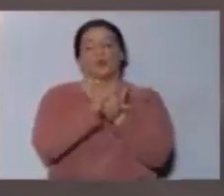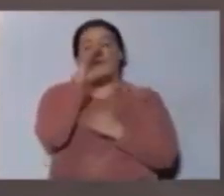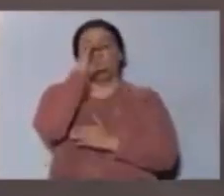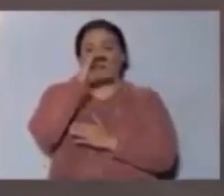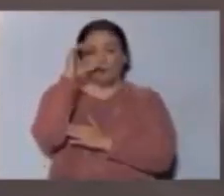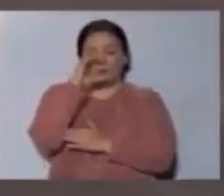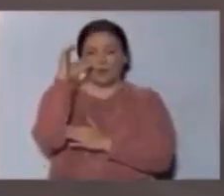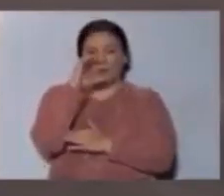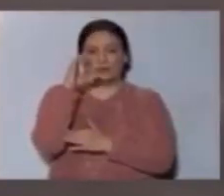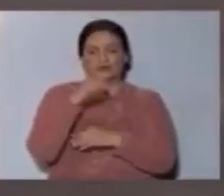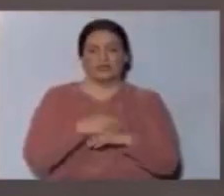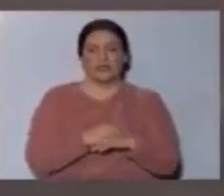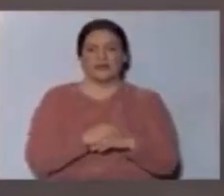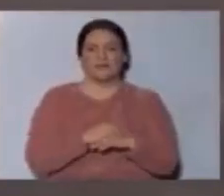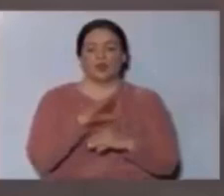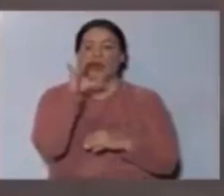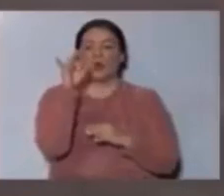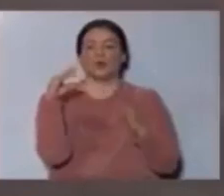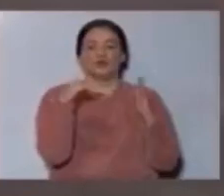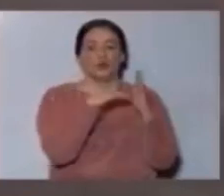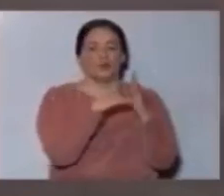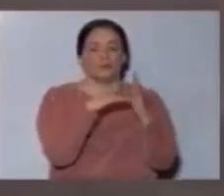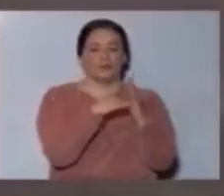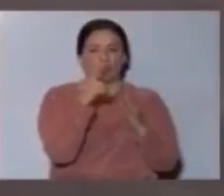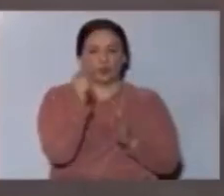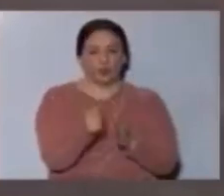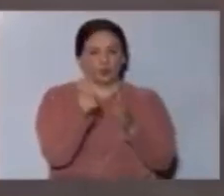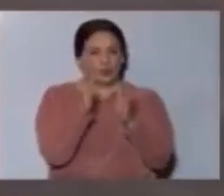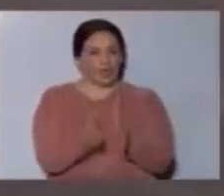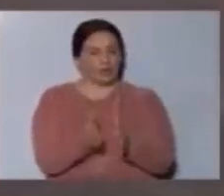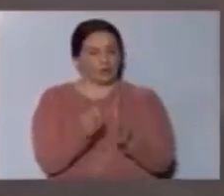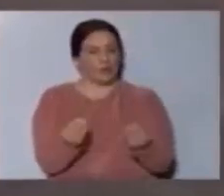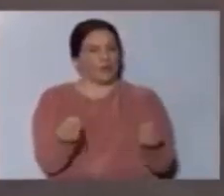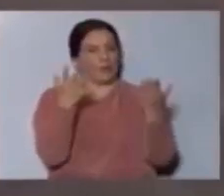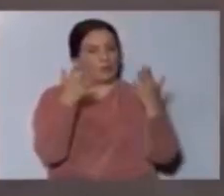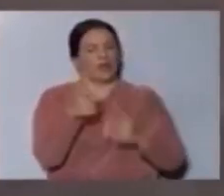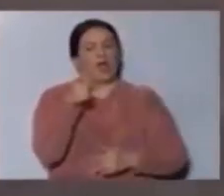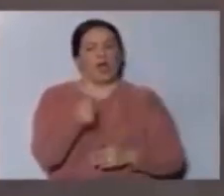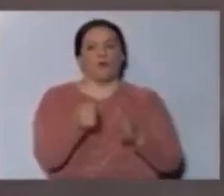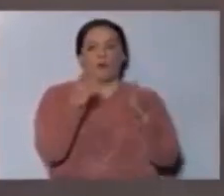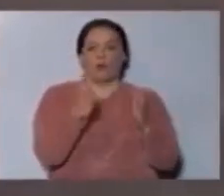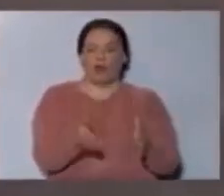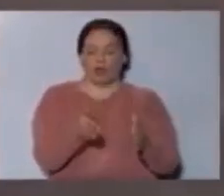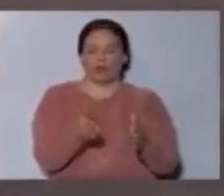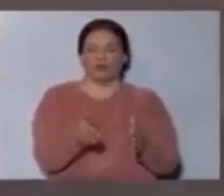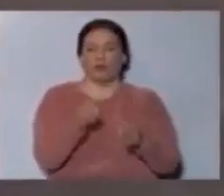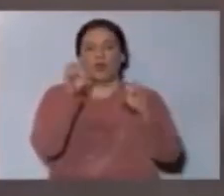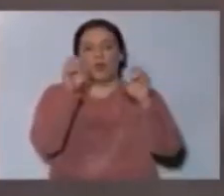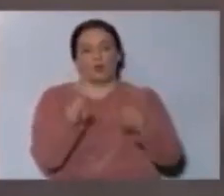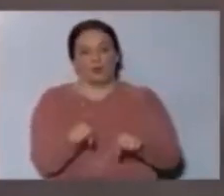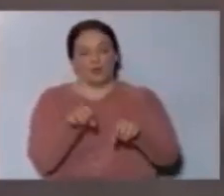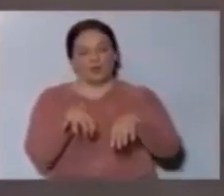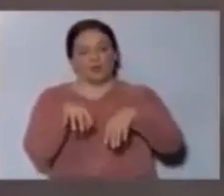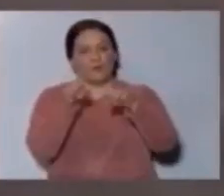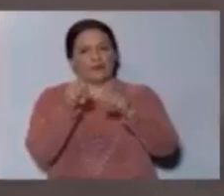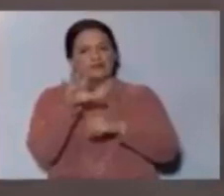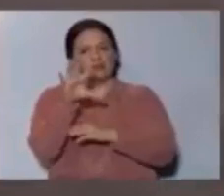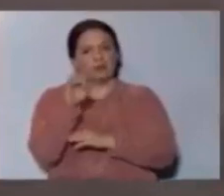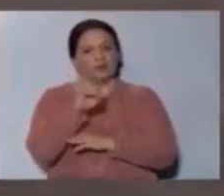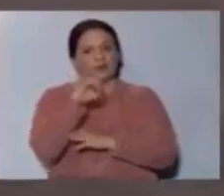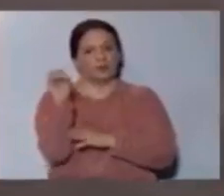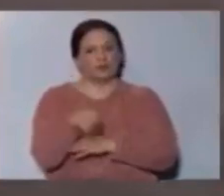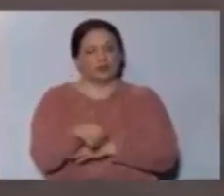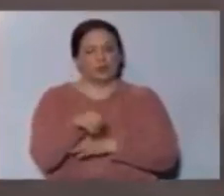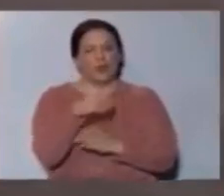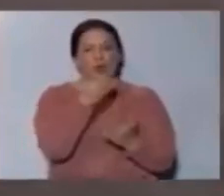busca que 8.000 notarios públicos, notarios y abogados puedan tomar el 50%